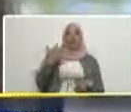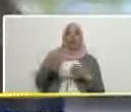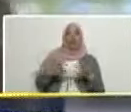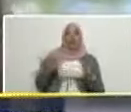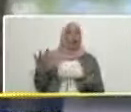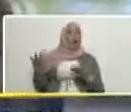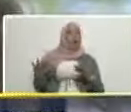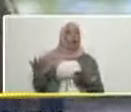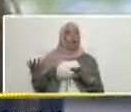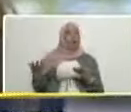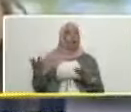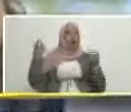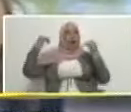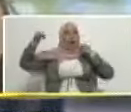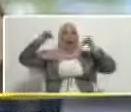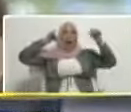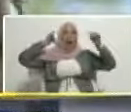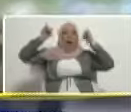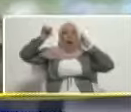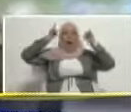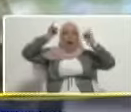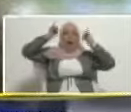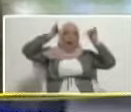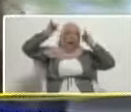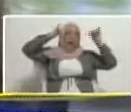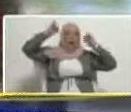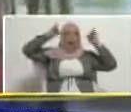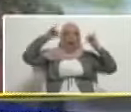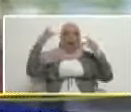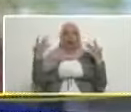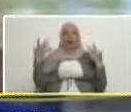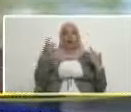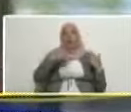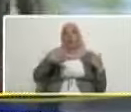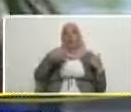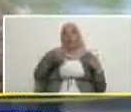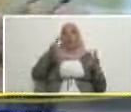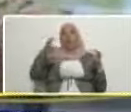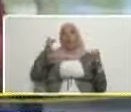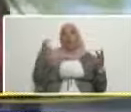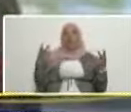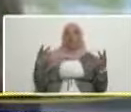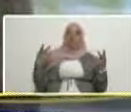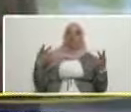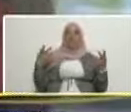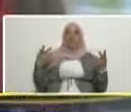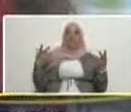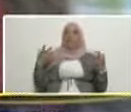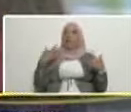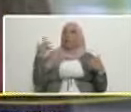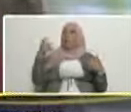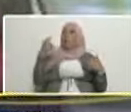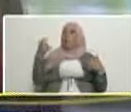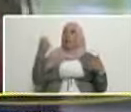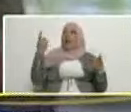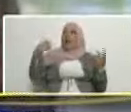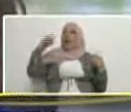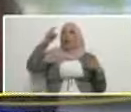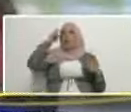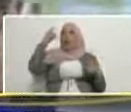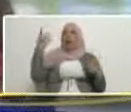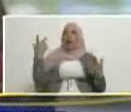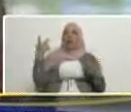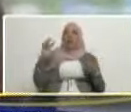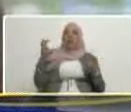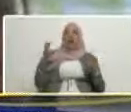rumba? Porque siempre se busca un motivo, pero ¿qué tal si buscamos más bien un tema? ¿Cuáles son los temas que estamos celebrando? Y es por eso